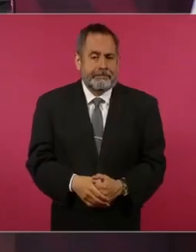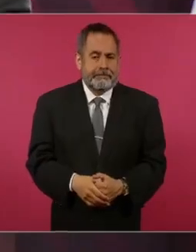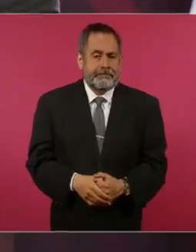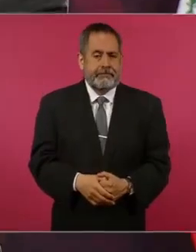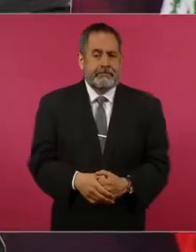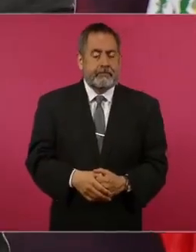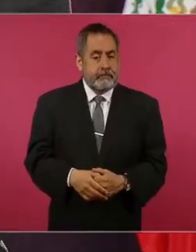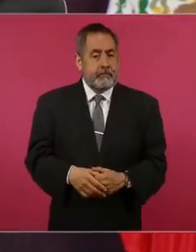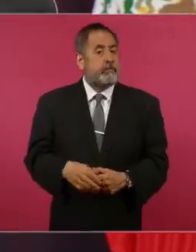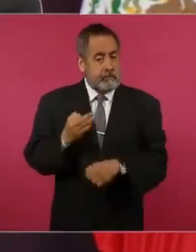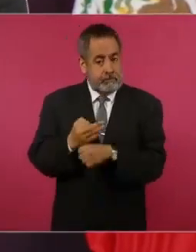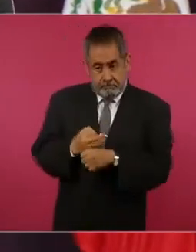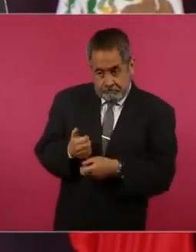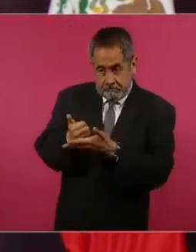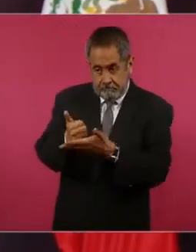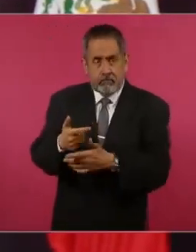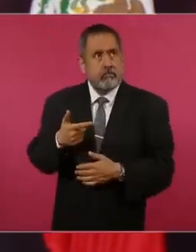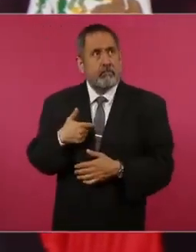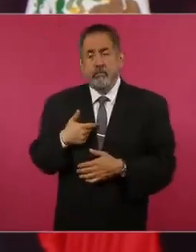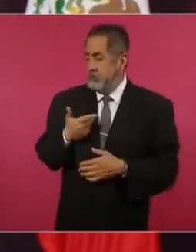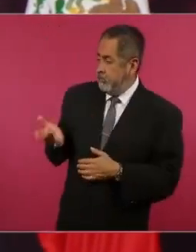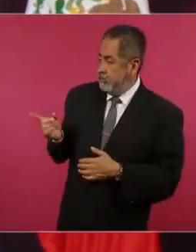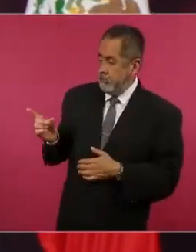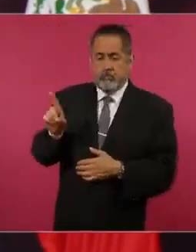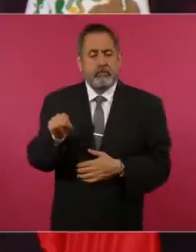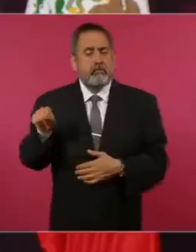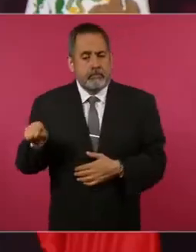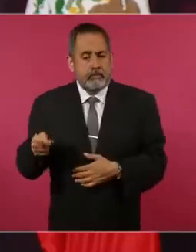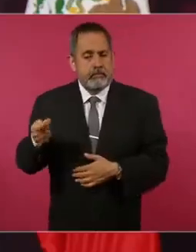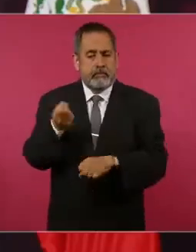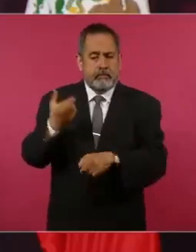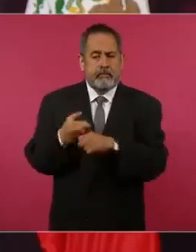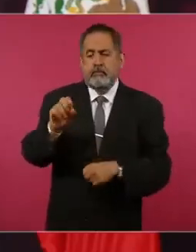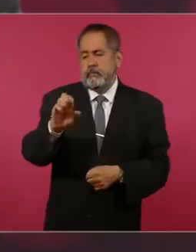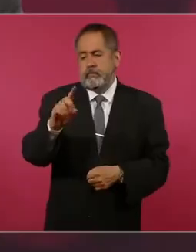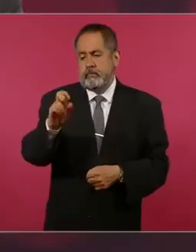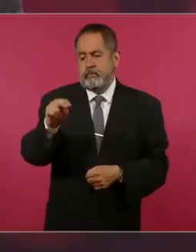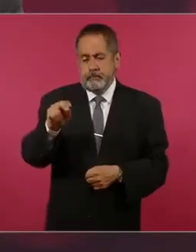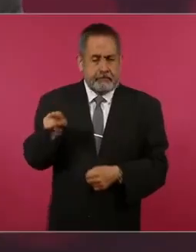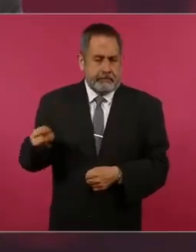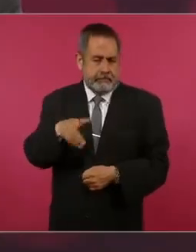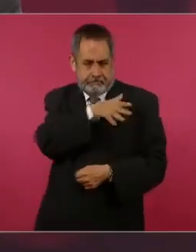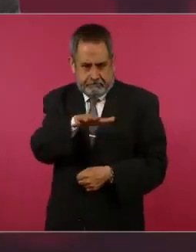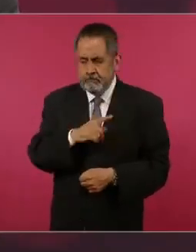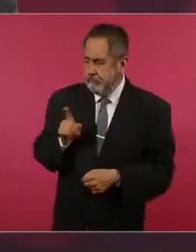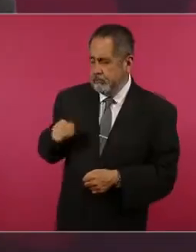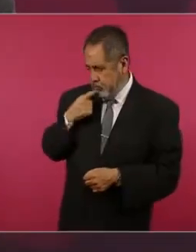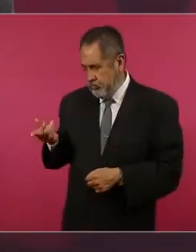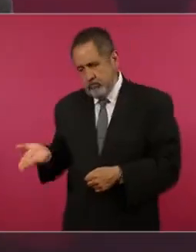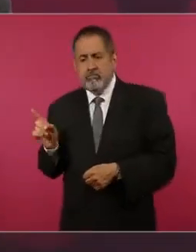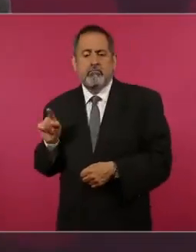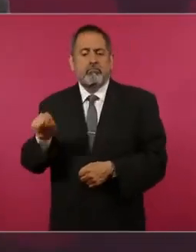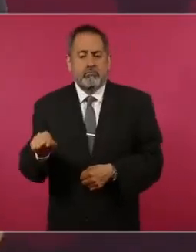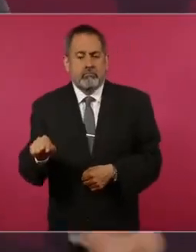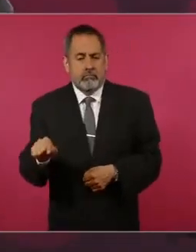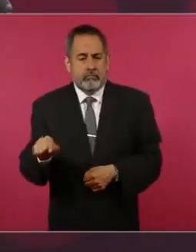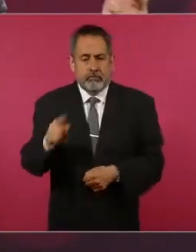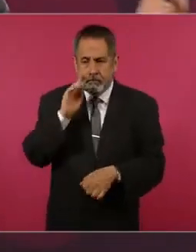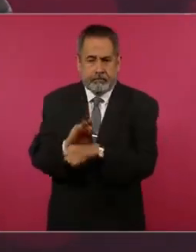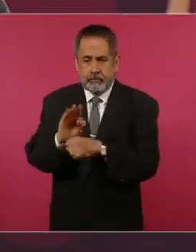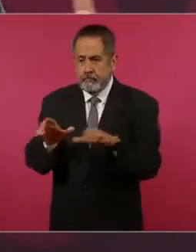Estamos ayudando, le pedí primero al secretario de la Defensa para que se le